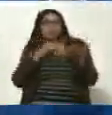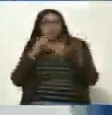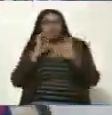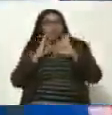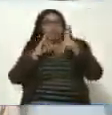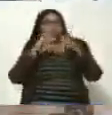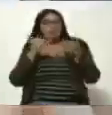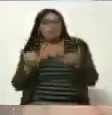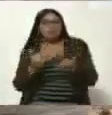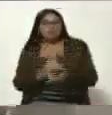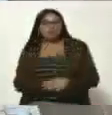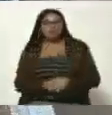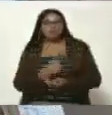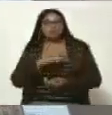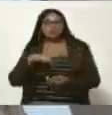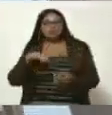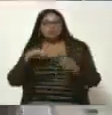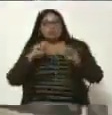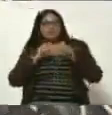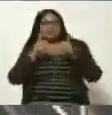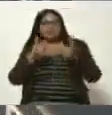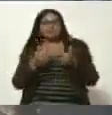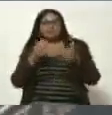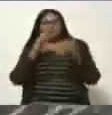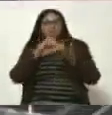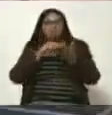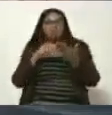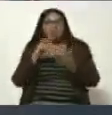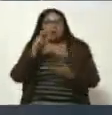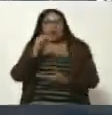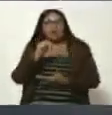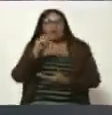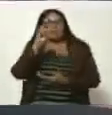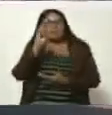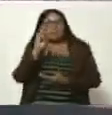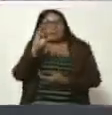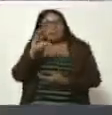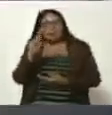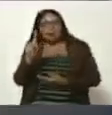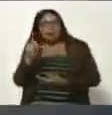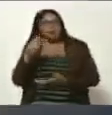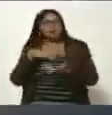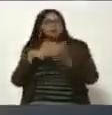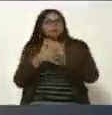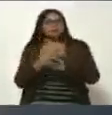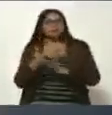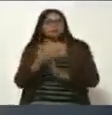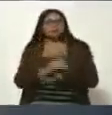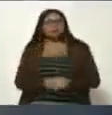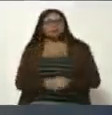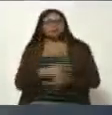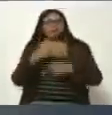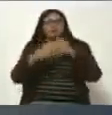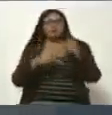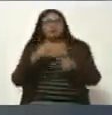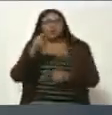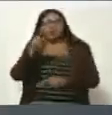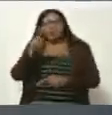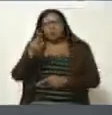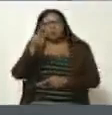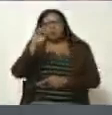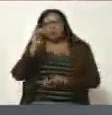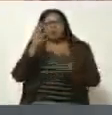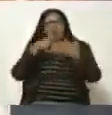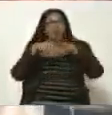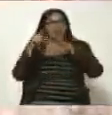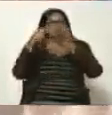comentar. Y vamos a comenzar precisamente con la planta de NPK. La planta de NPK es una planta que procesa el urea y la mezcla con